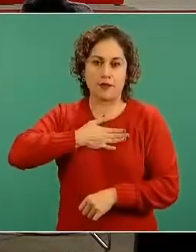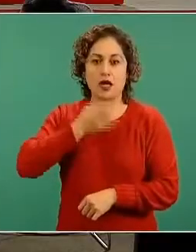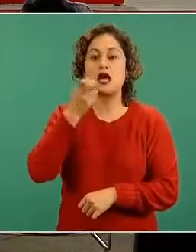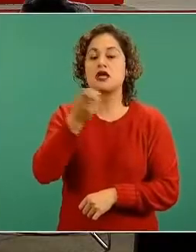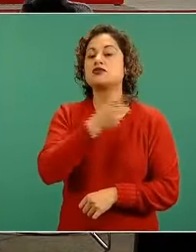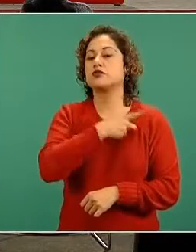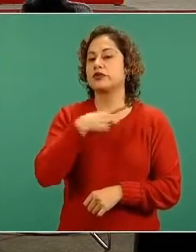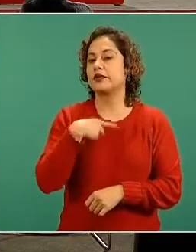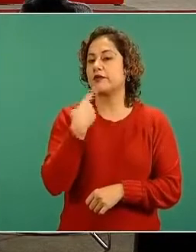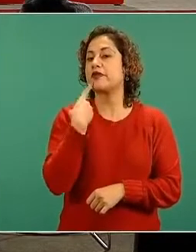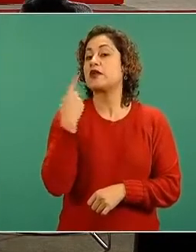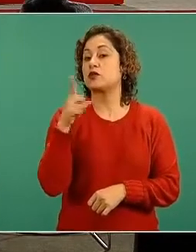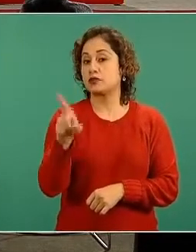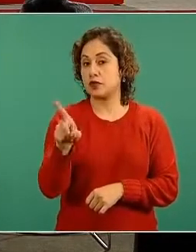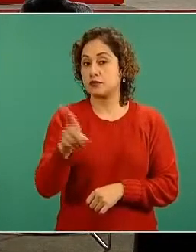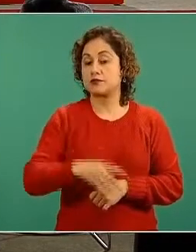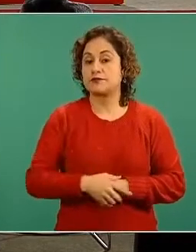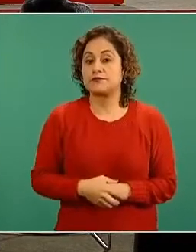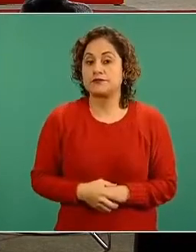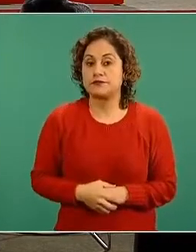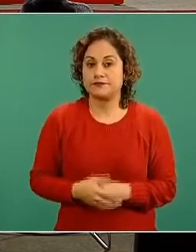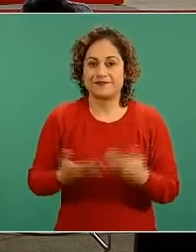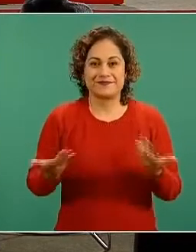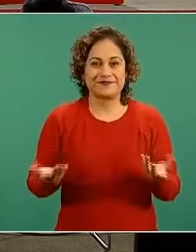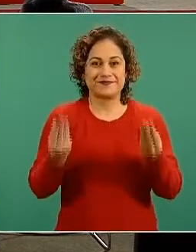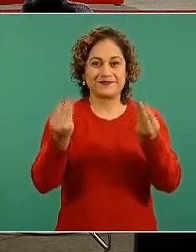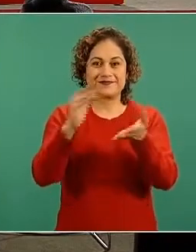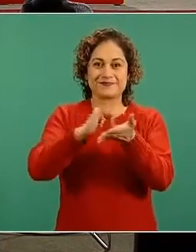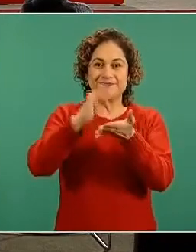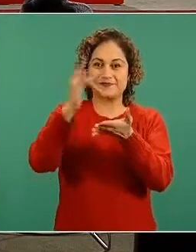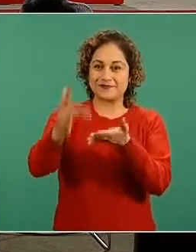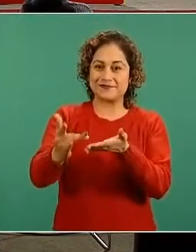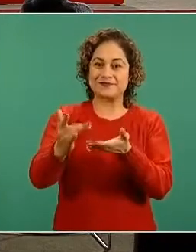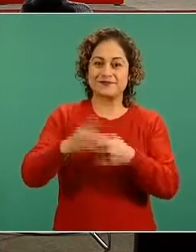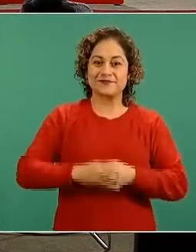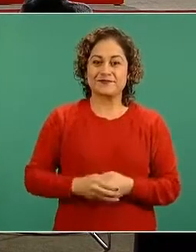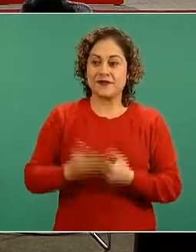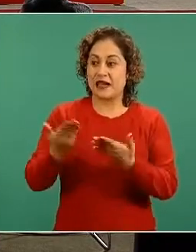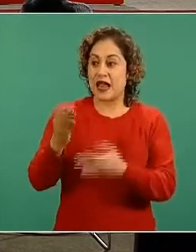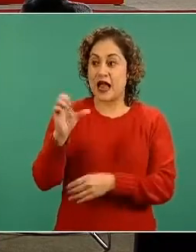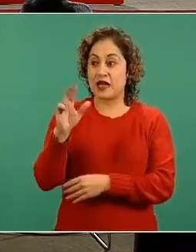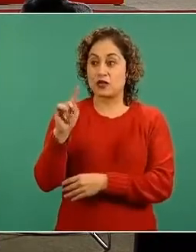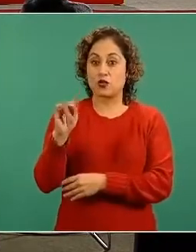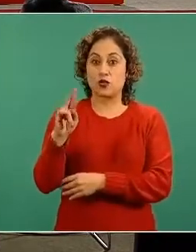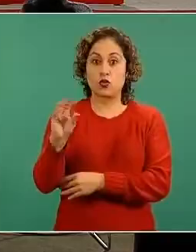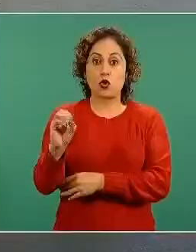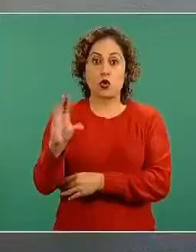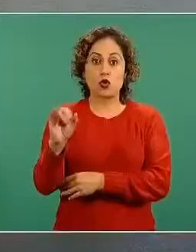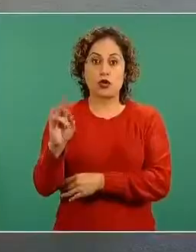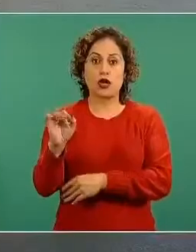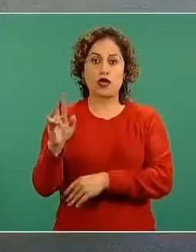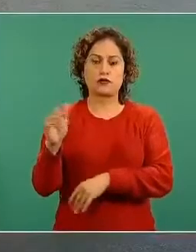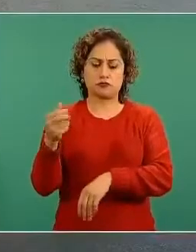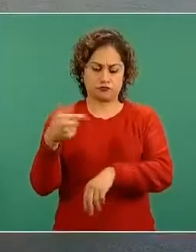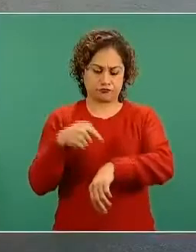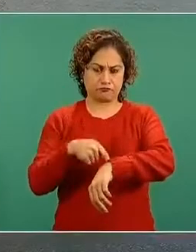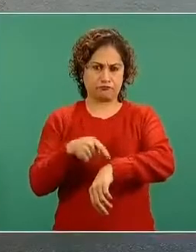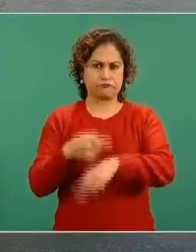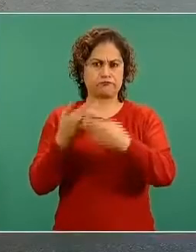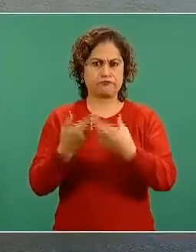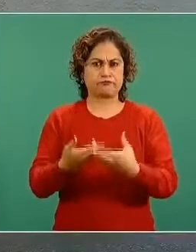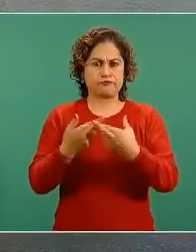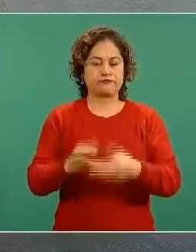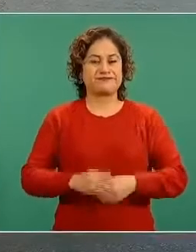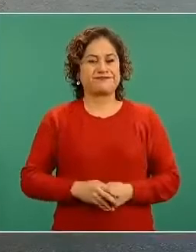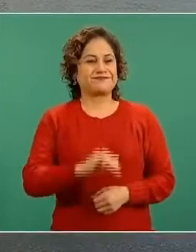siempre. Pues muchas gracias. Arturo Contreras, adelante, segunda ronda, tenemos tiempo. aprovechando